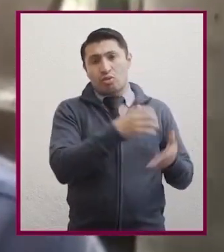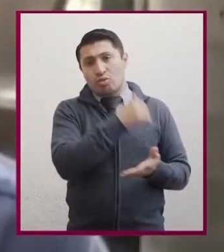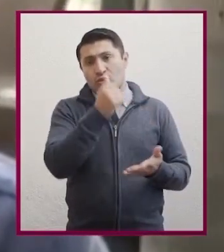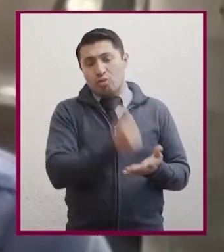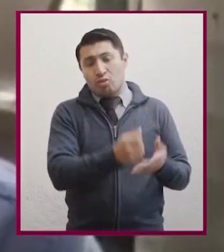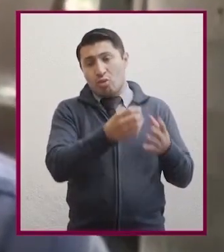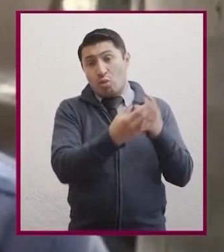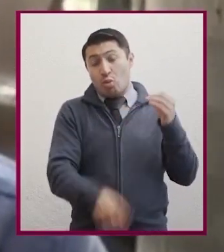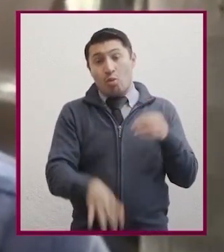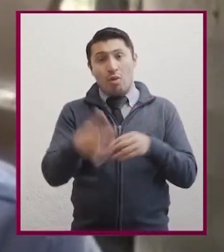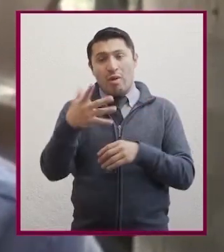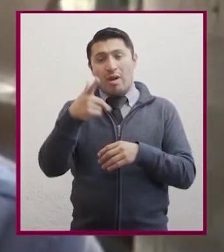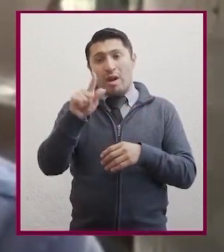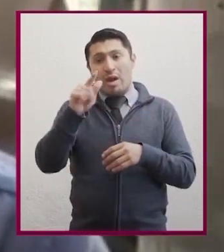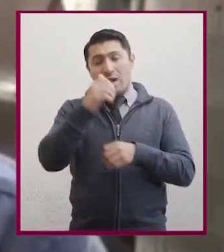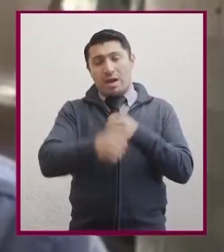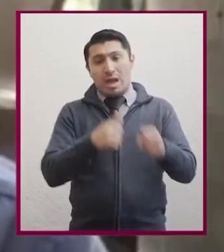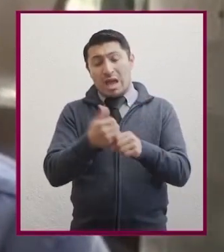hace 70 años?